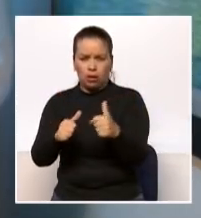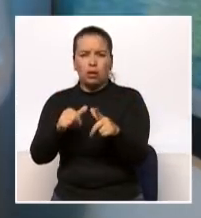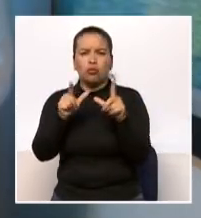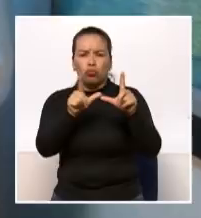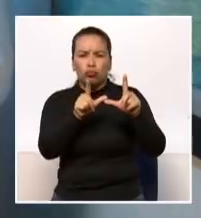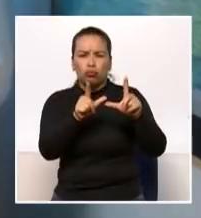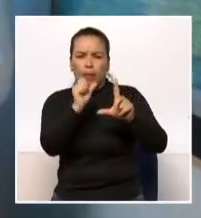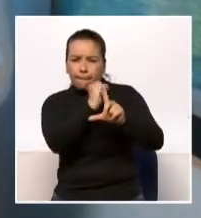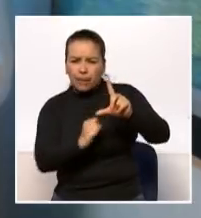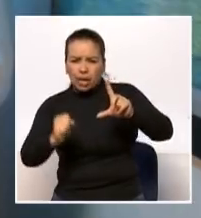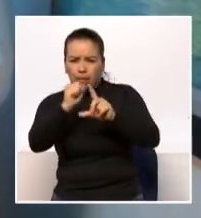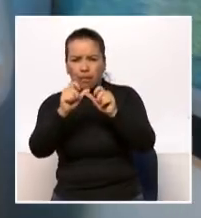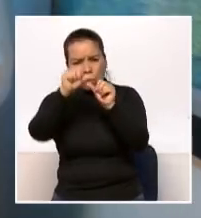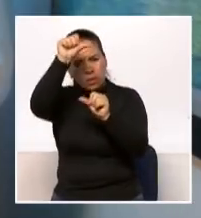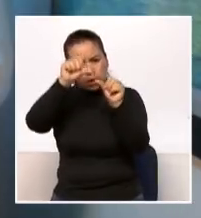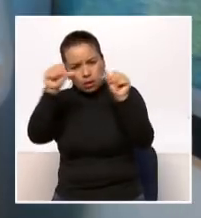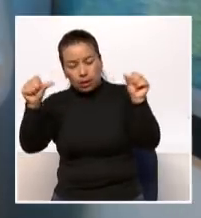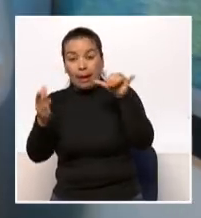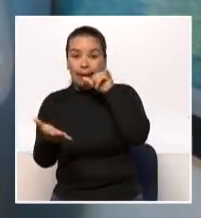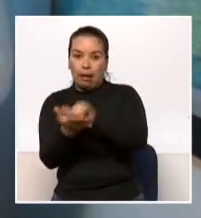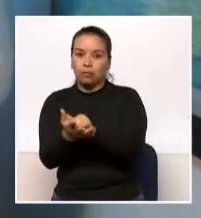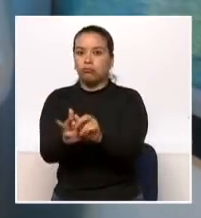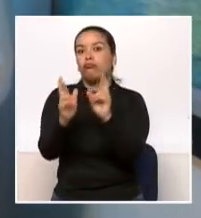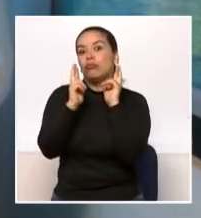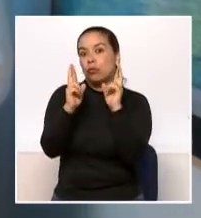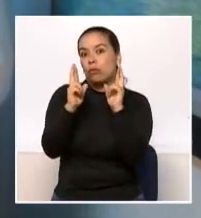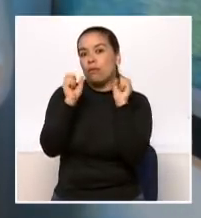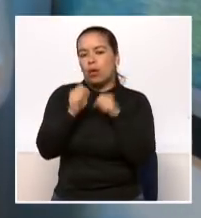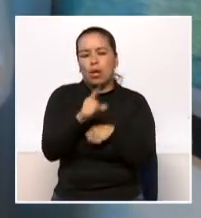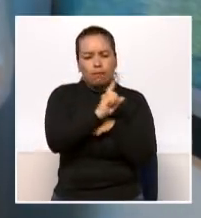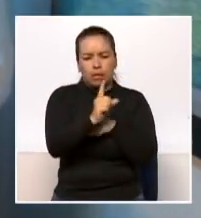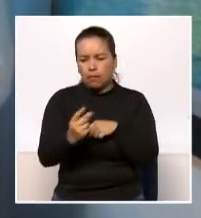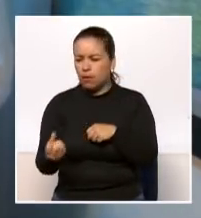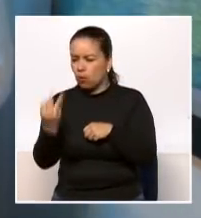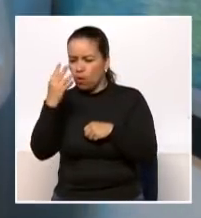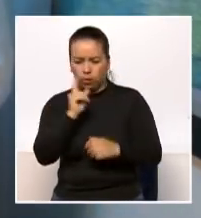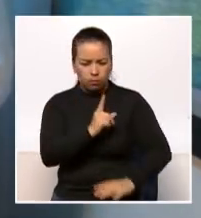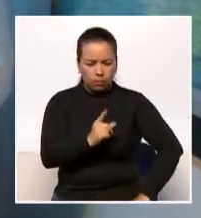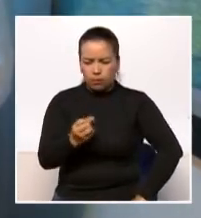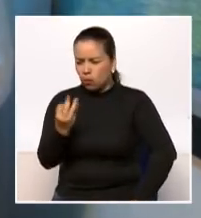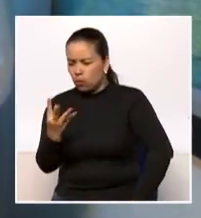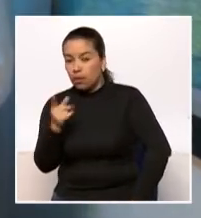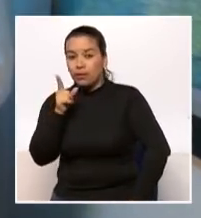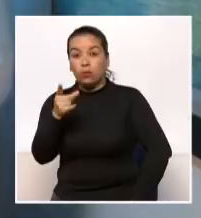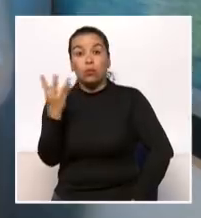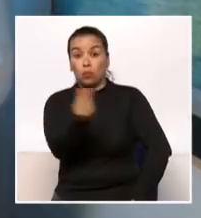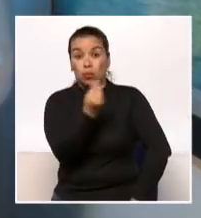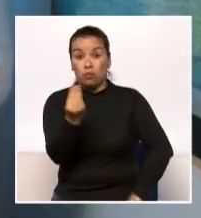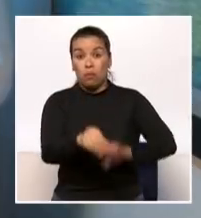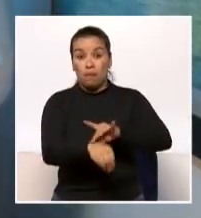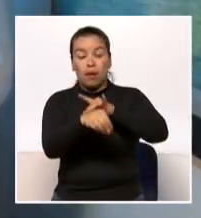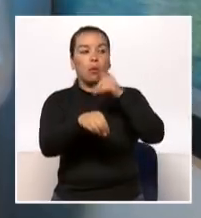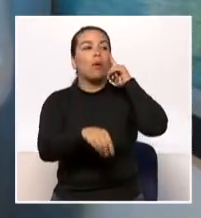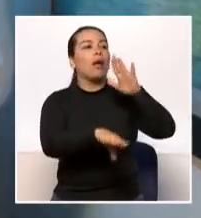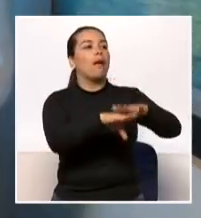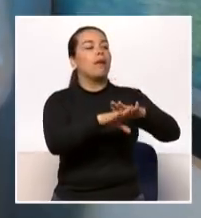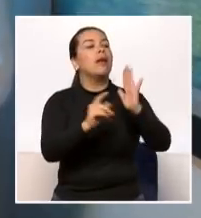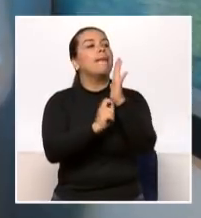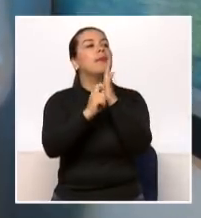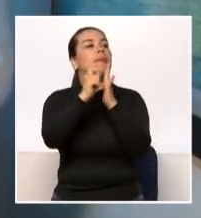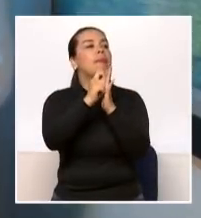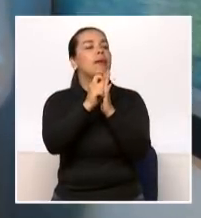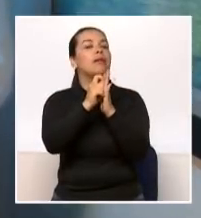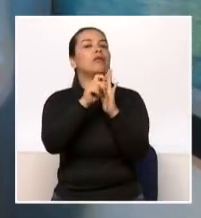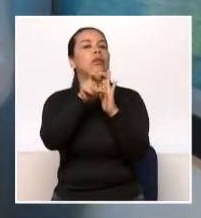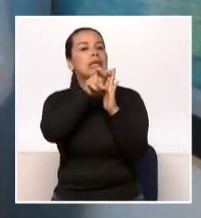hepática por el método multipunto, por el método cuantitativo, donde le podamos decir al equipo médico, vea, él tiene un puntaje de tanto y tiene